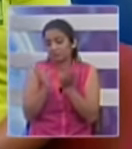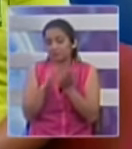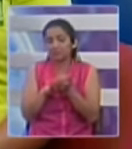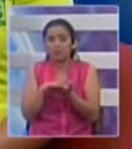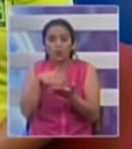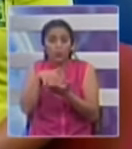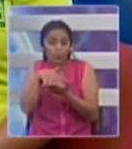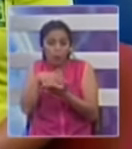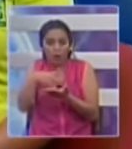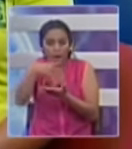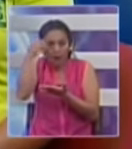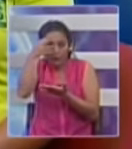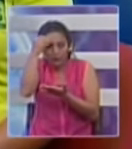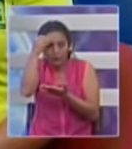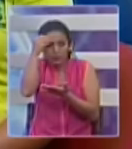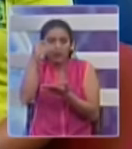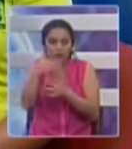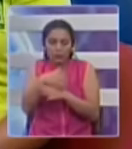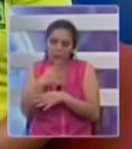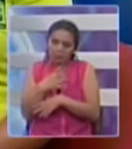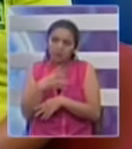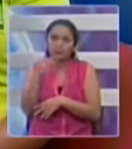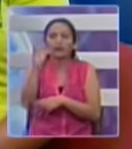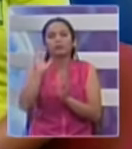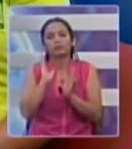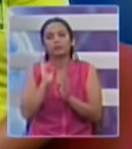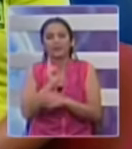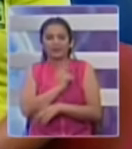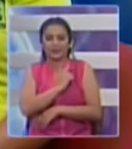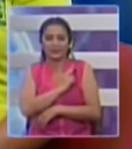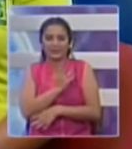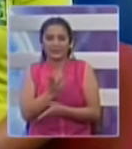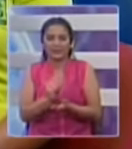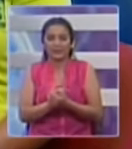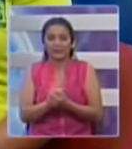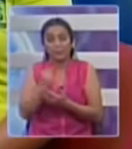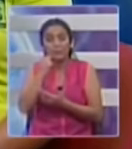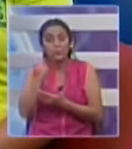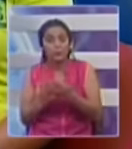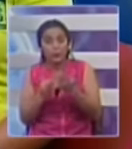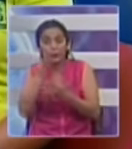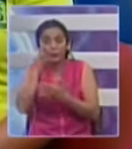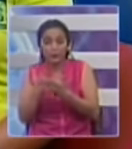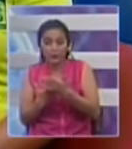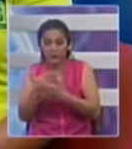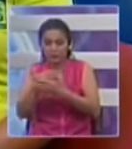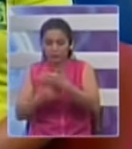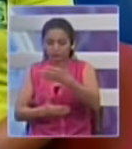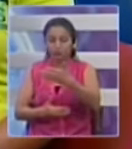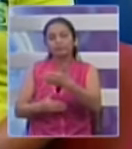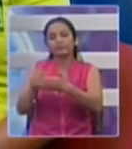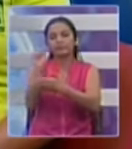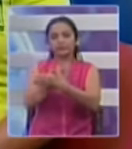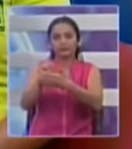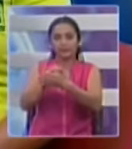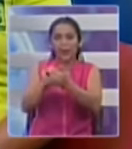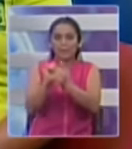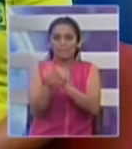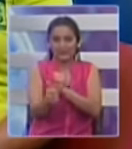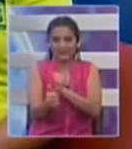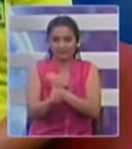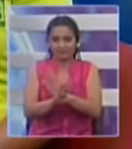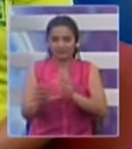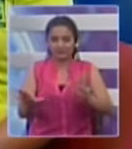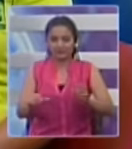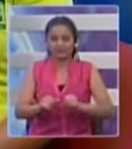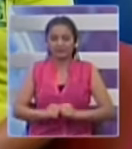dar nuevamente la prueba y acceder a la universidad. ¿Qué es lo que nos piden las madres? Que eso sí es muy reiterativo en muchos